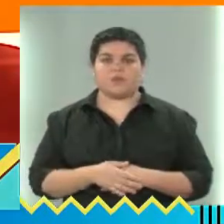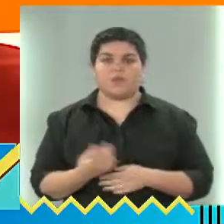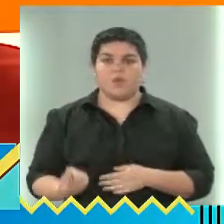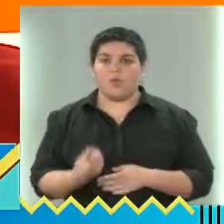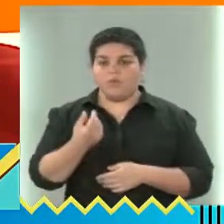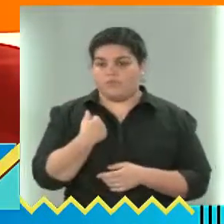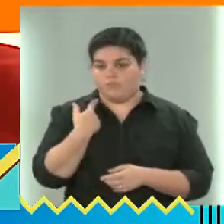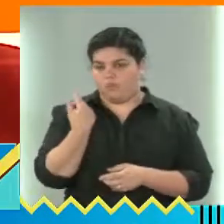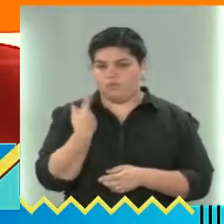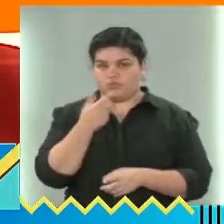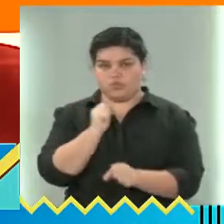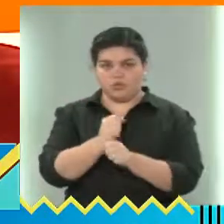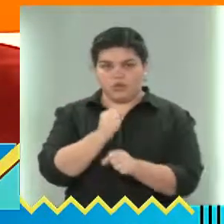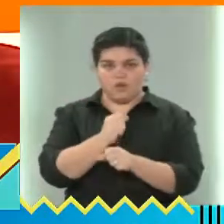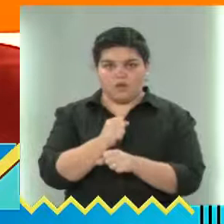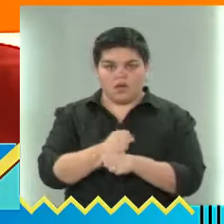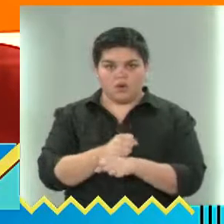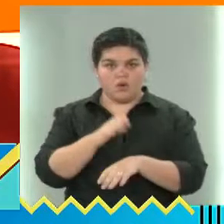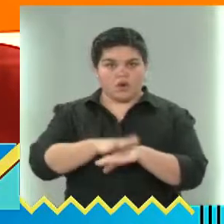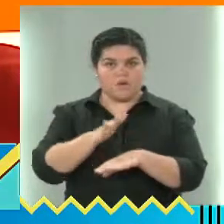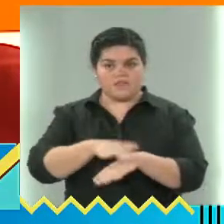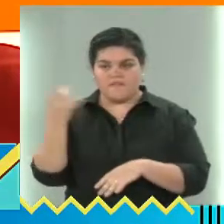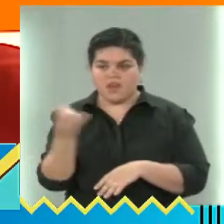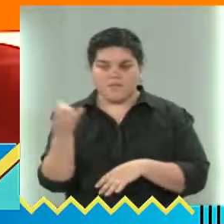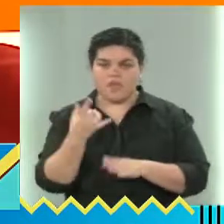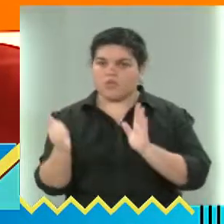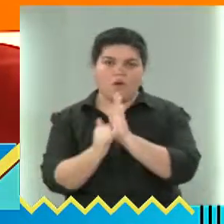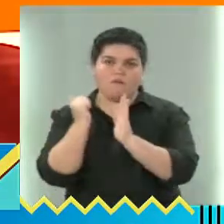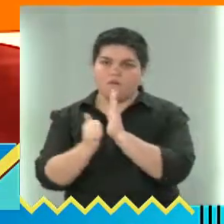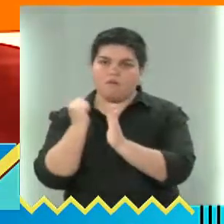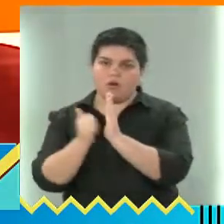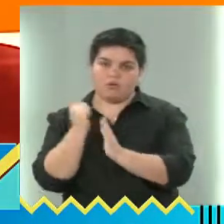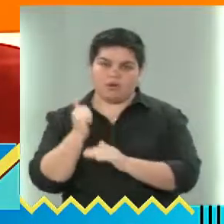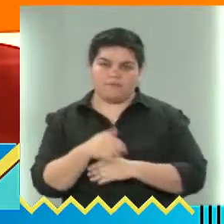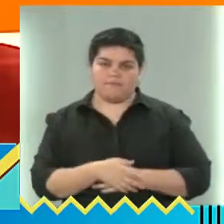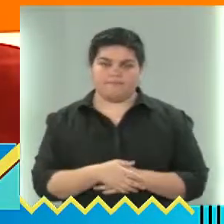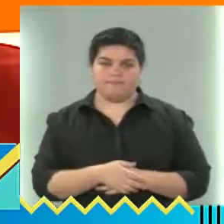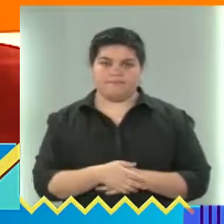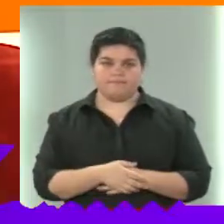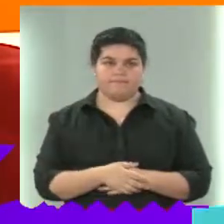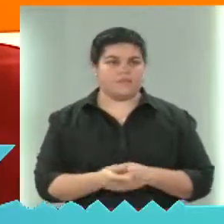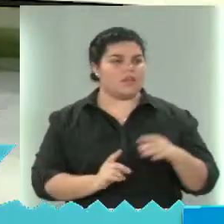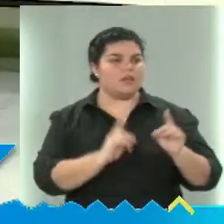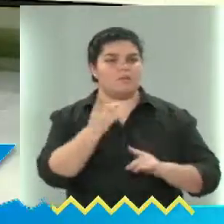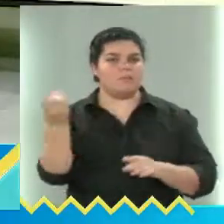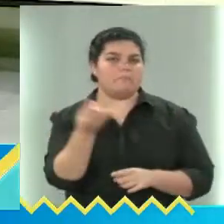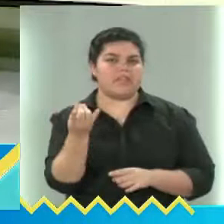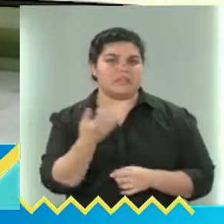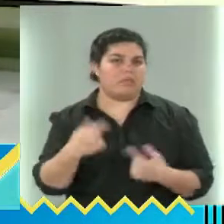área es, digamos, desterrar estos mitos que se encuentran actualmente en la sociedad. ¿Y cuáles son esos mitos? ¿De qué